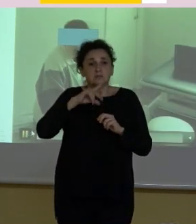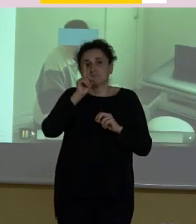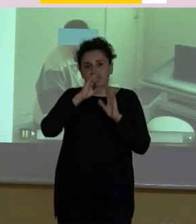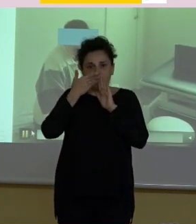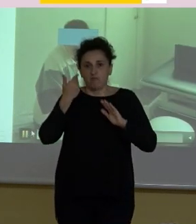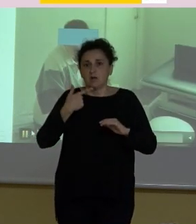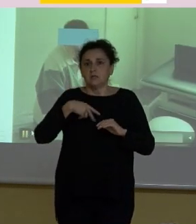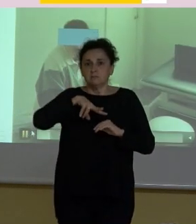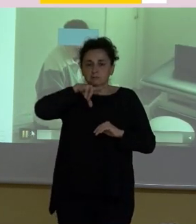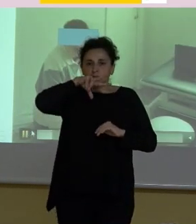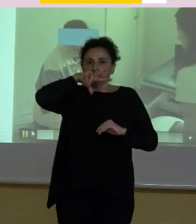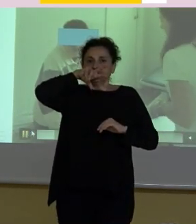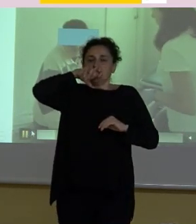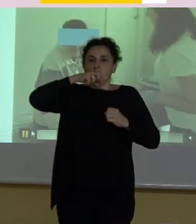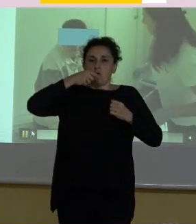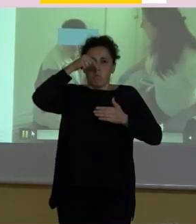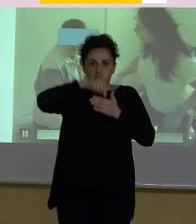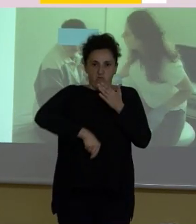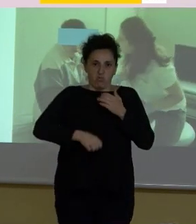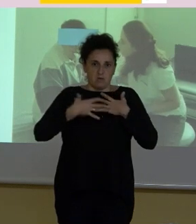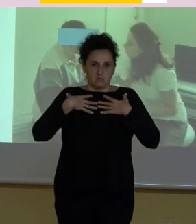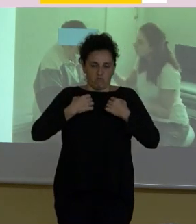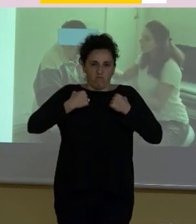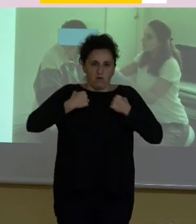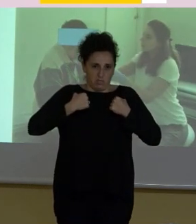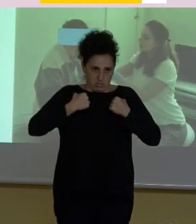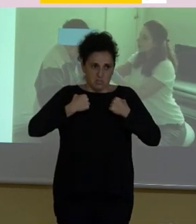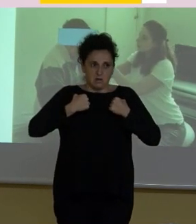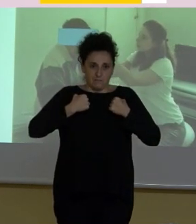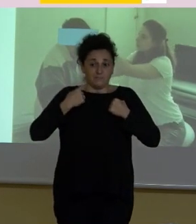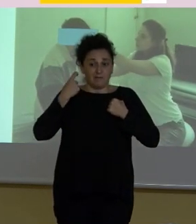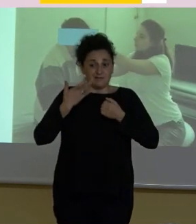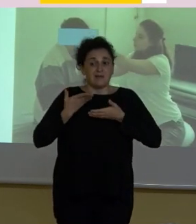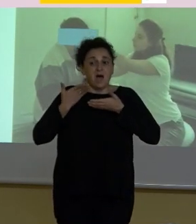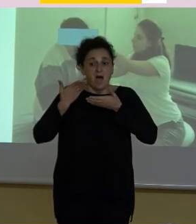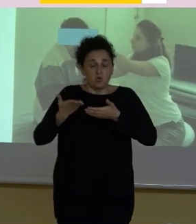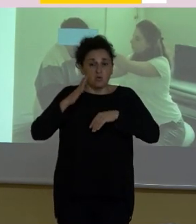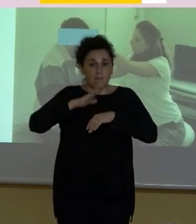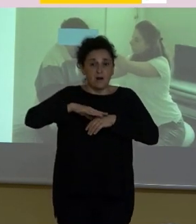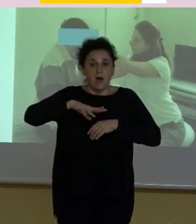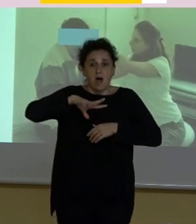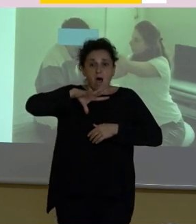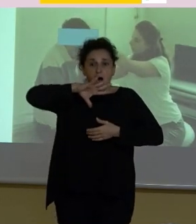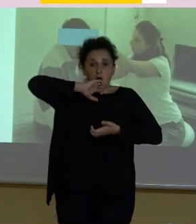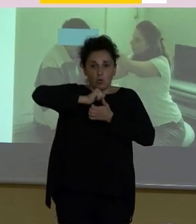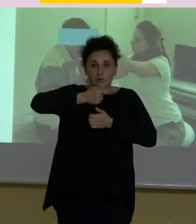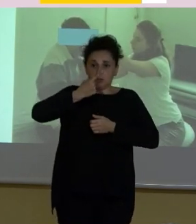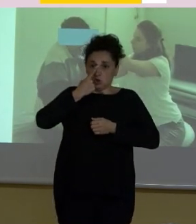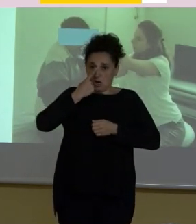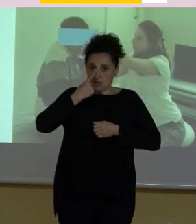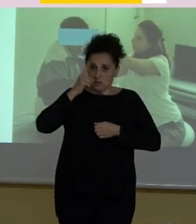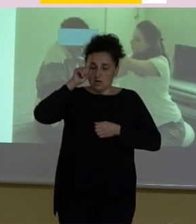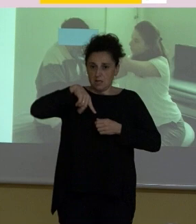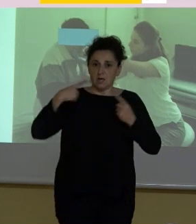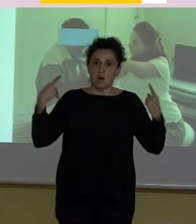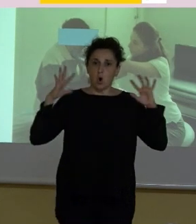y con mucha fuerza. Como veis, en este caso necesita ayuda tanto para la compresión nasal como para la compresión de los